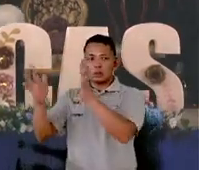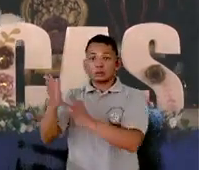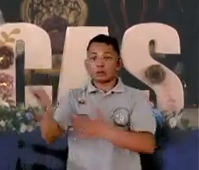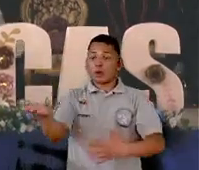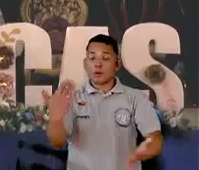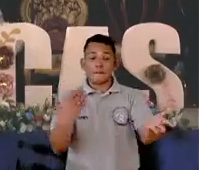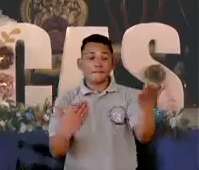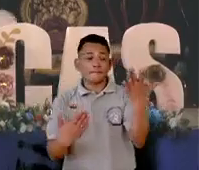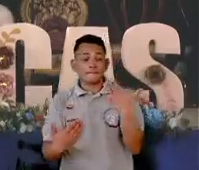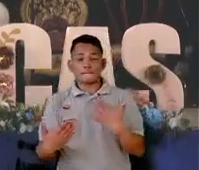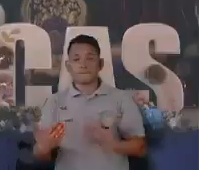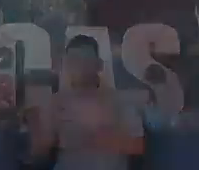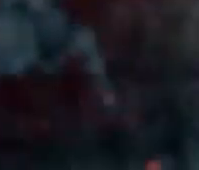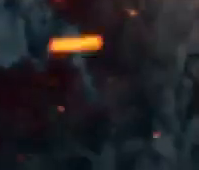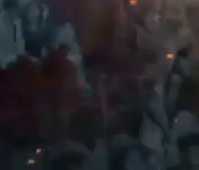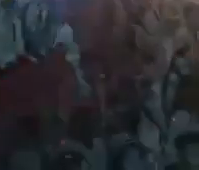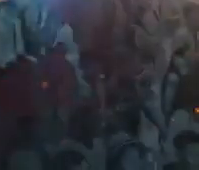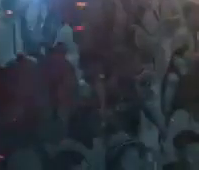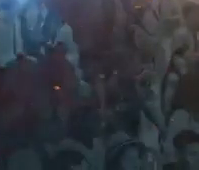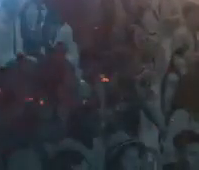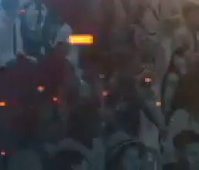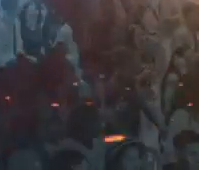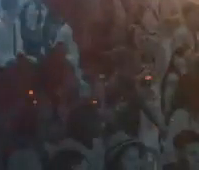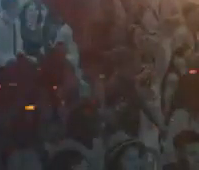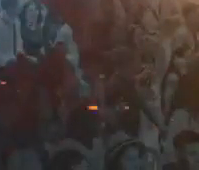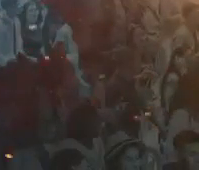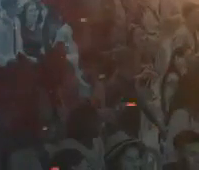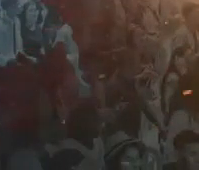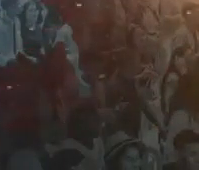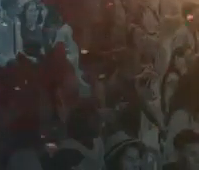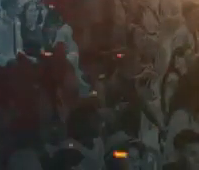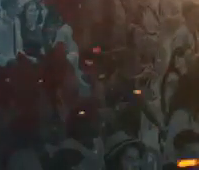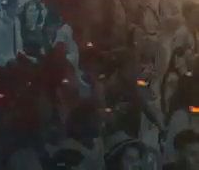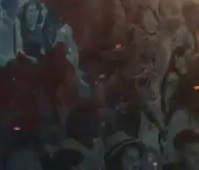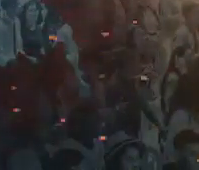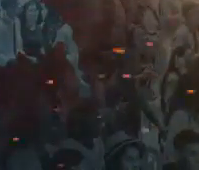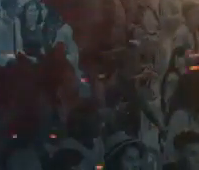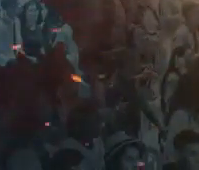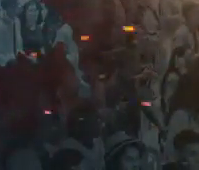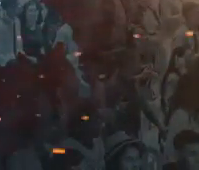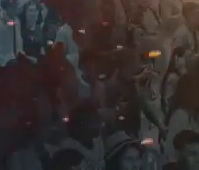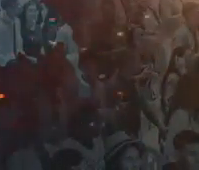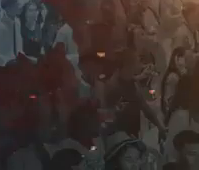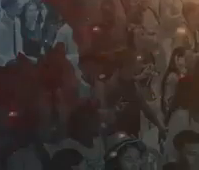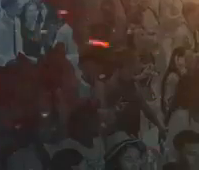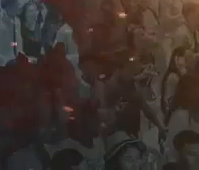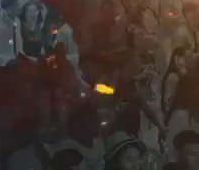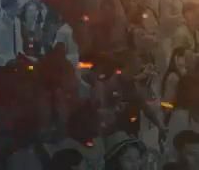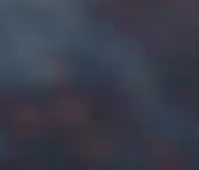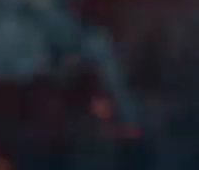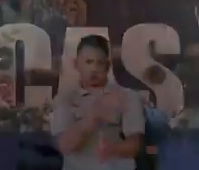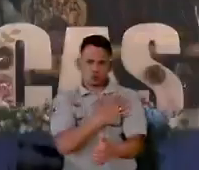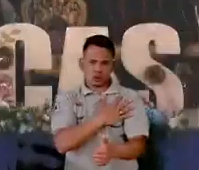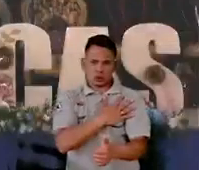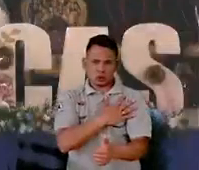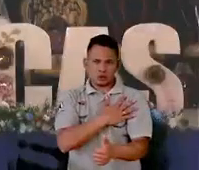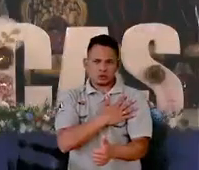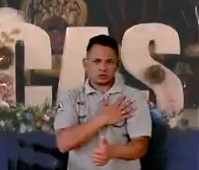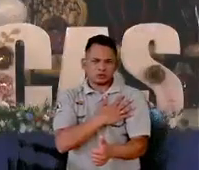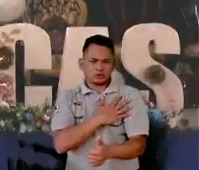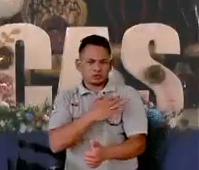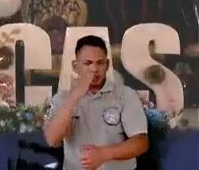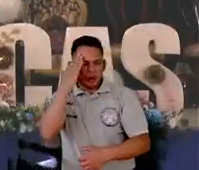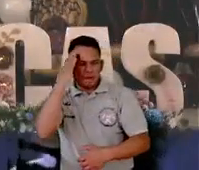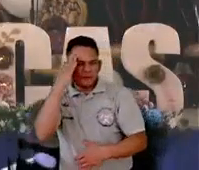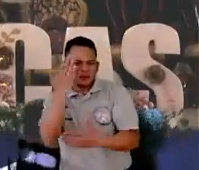entonces, hermanos, en este momento les invito para que estén de pie. Vamos cada uno de nosotros. No sé si hay peticiones